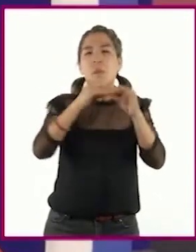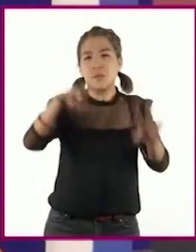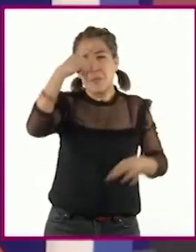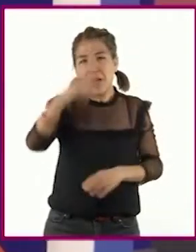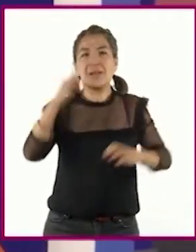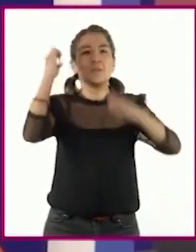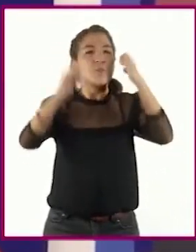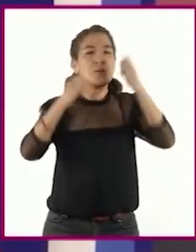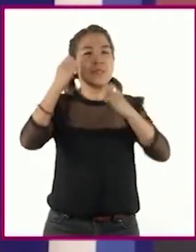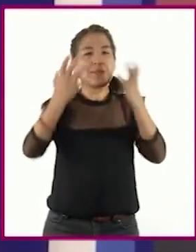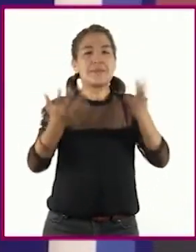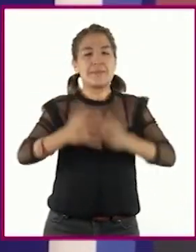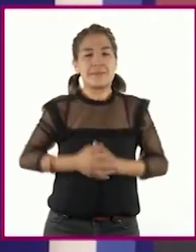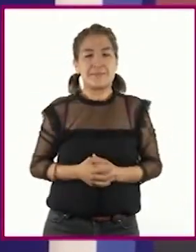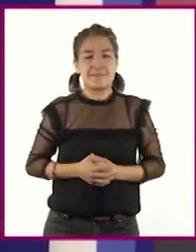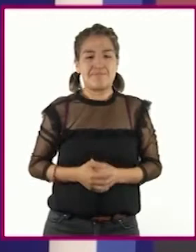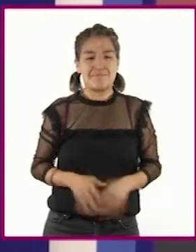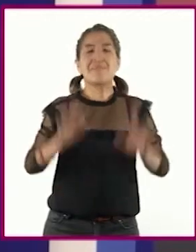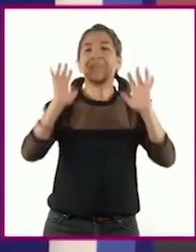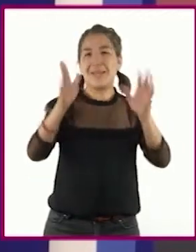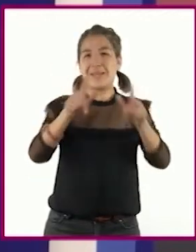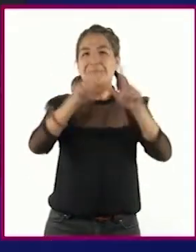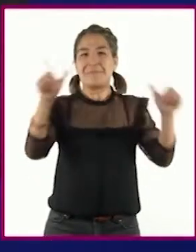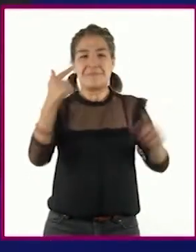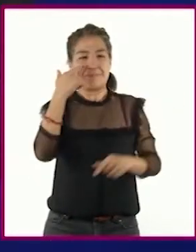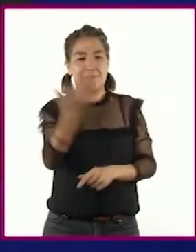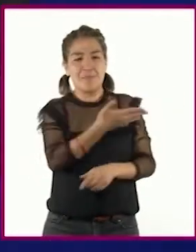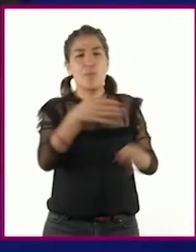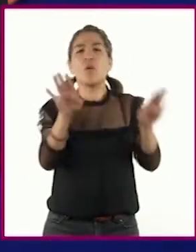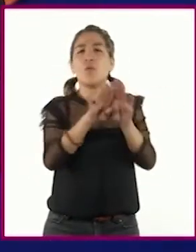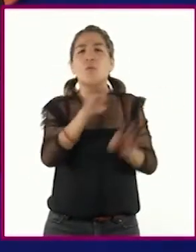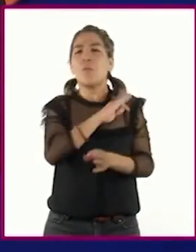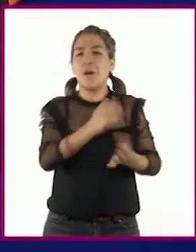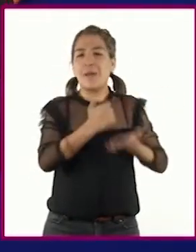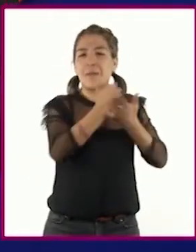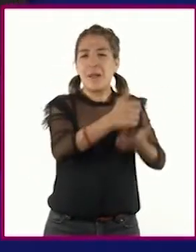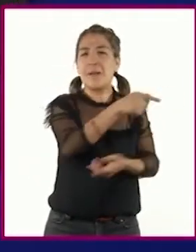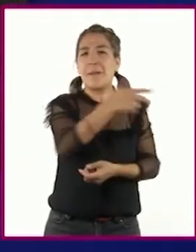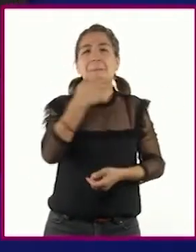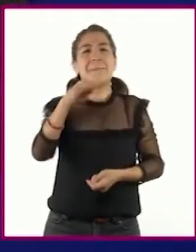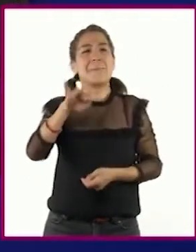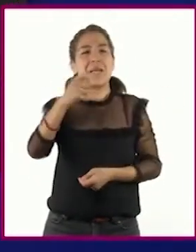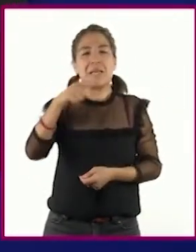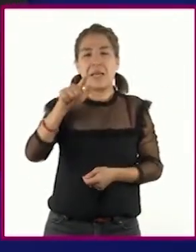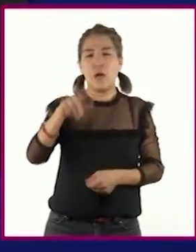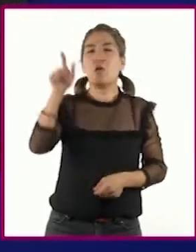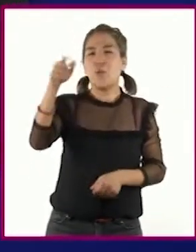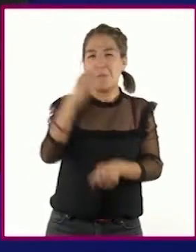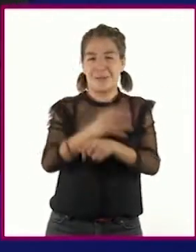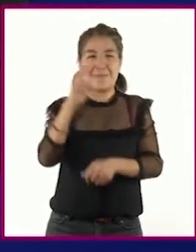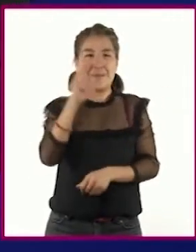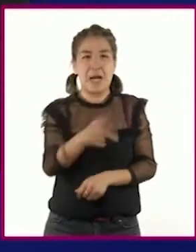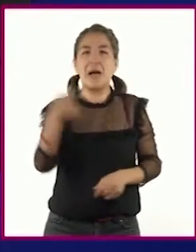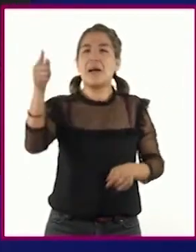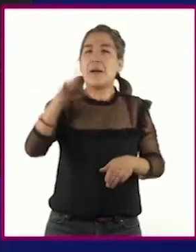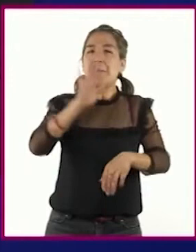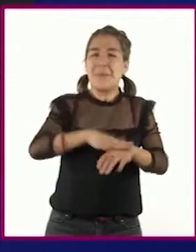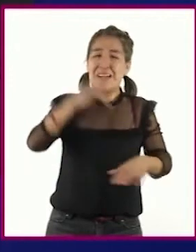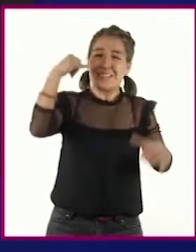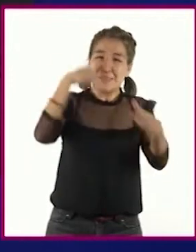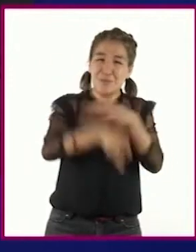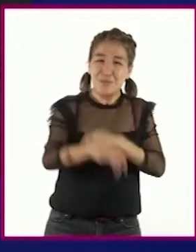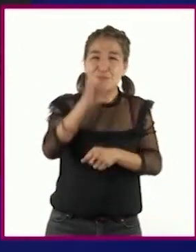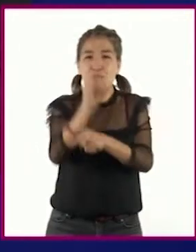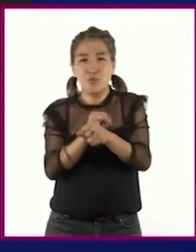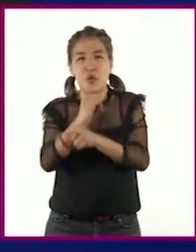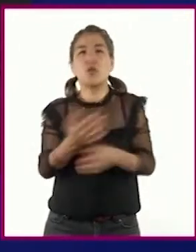exposición? Listo, profesora. ¿Cómo podemos ayudar a Miguel? Fíjate que Miguel investigó a fondo la información